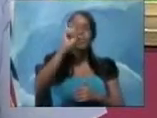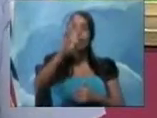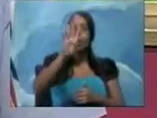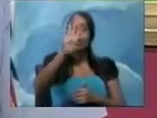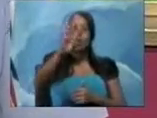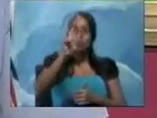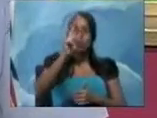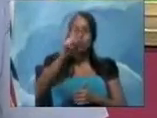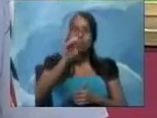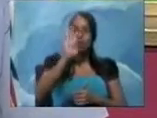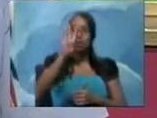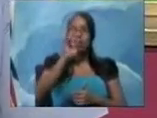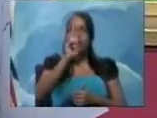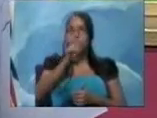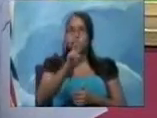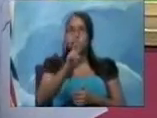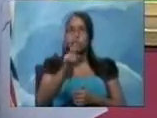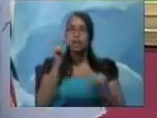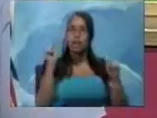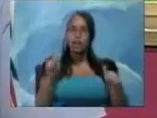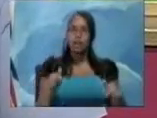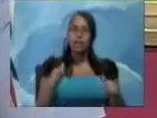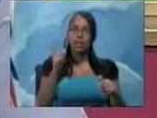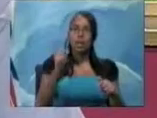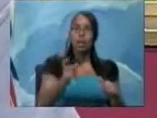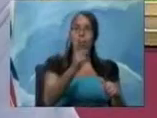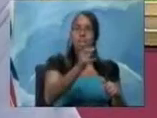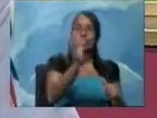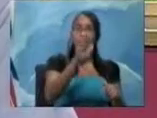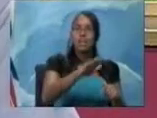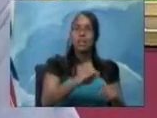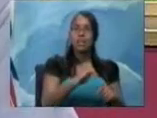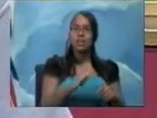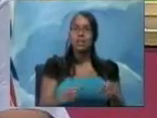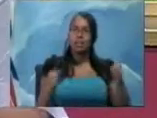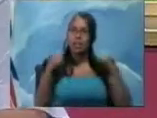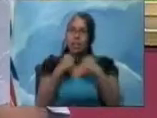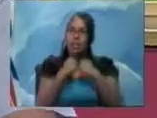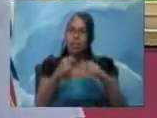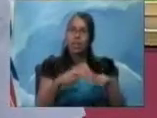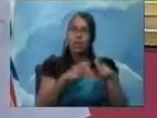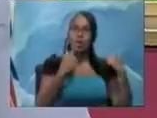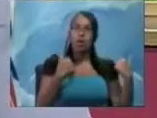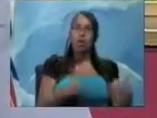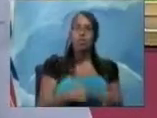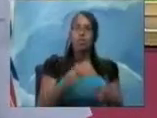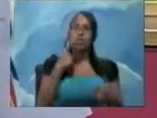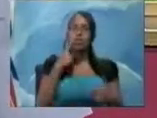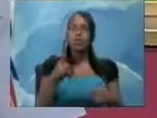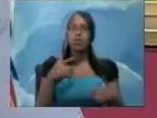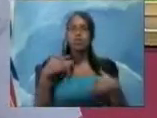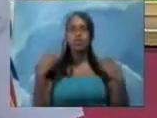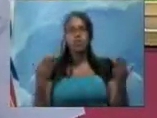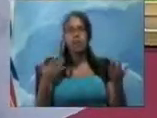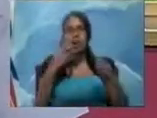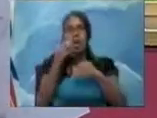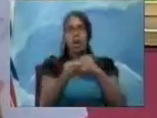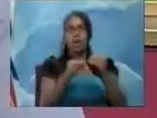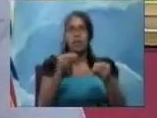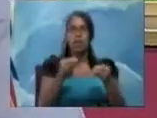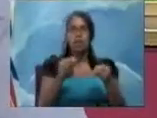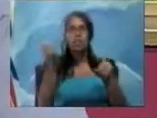42 estos estas personas estaban conida de corazón y dijeron Qué haremos Qué haremos